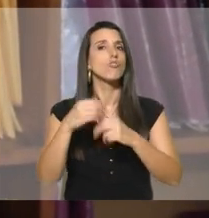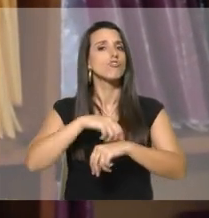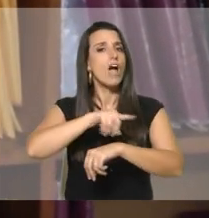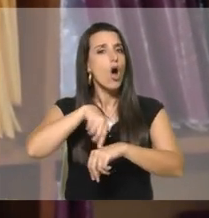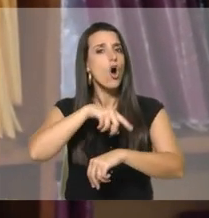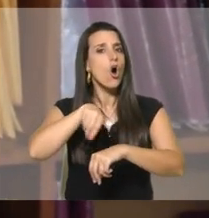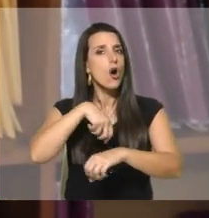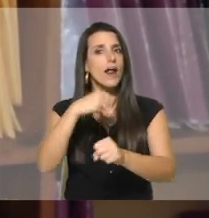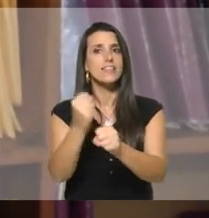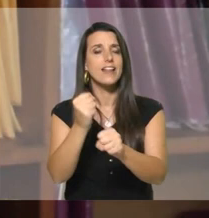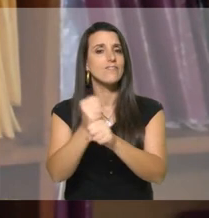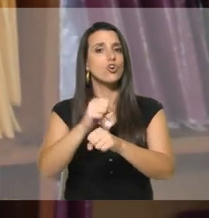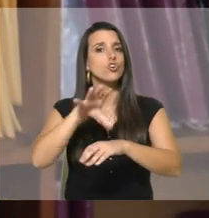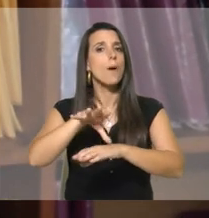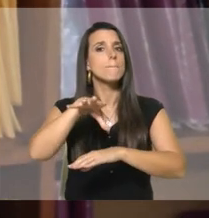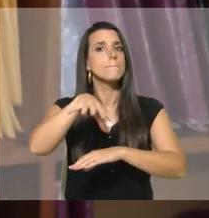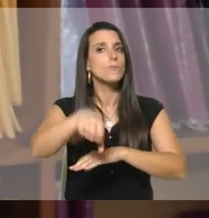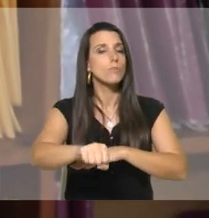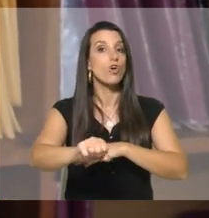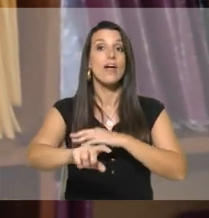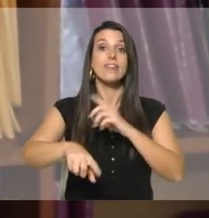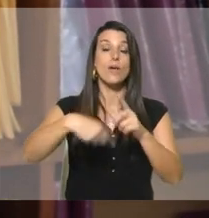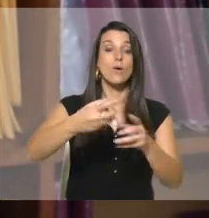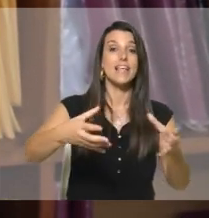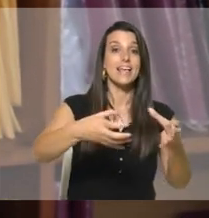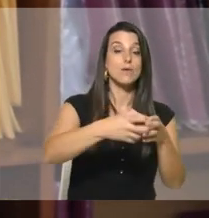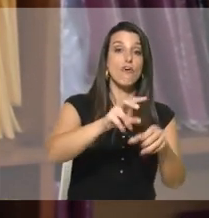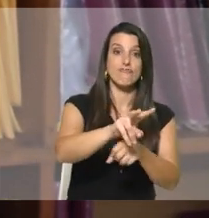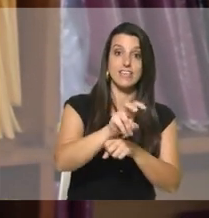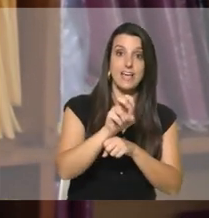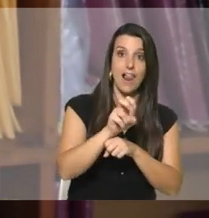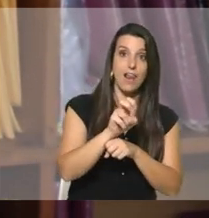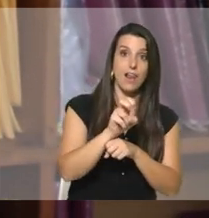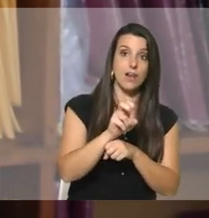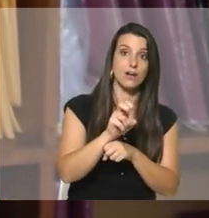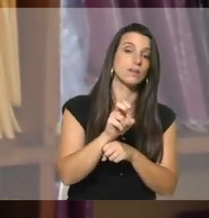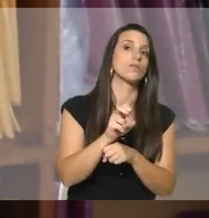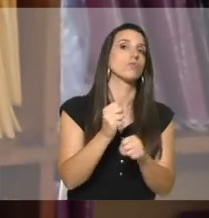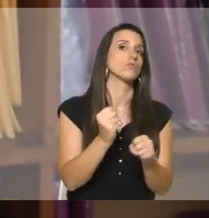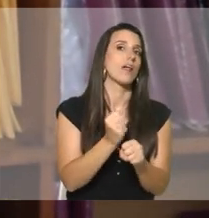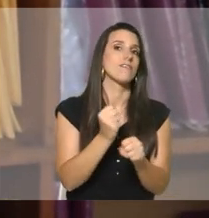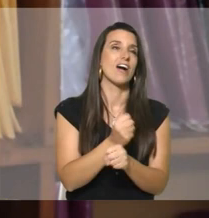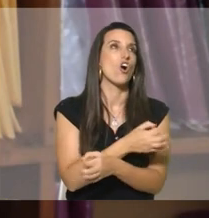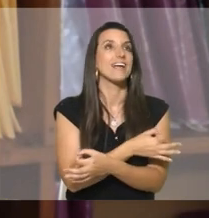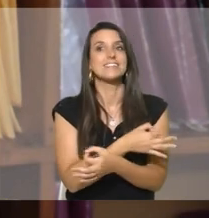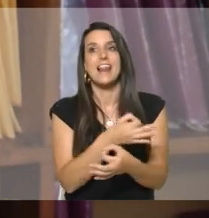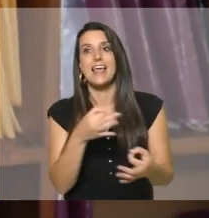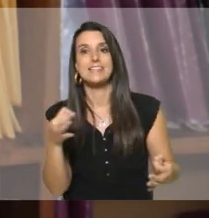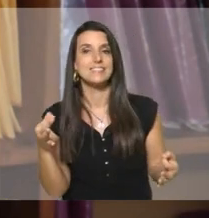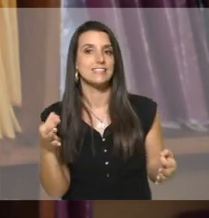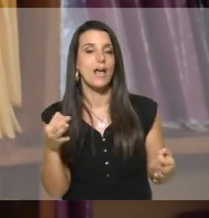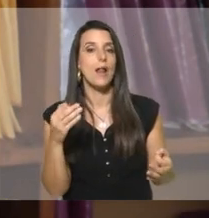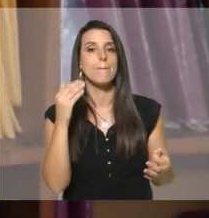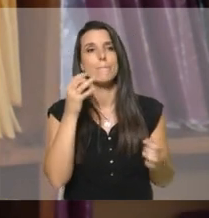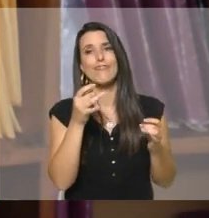su vida y un gran compromiso luego el equipo fiscal que ha sido un trabajo de excelencia el